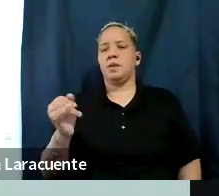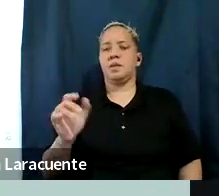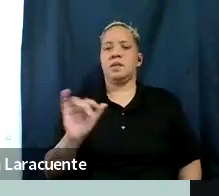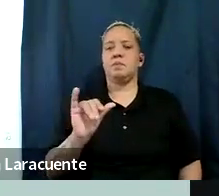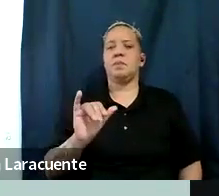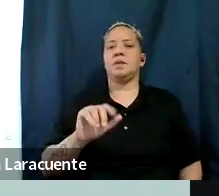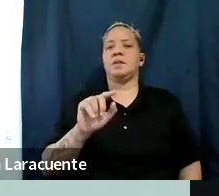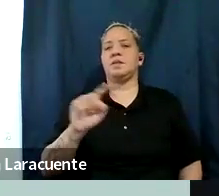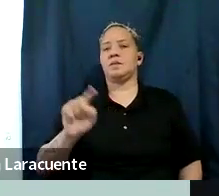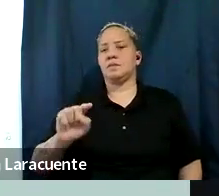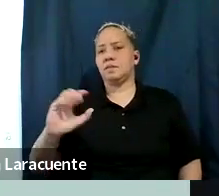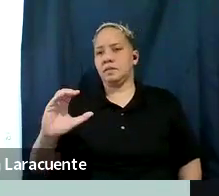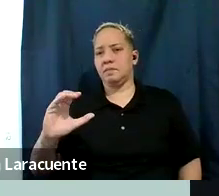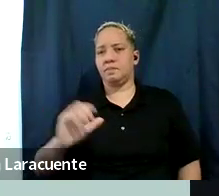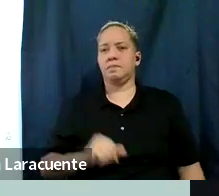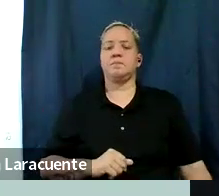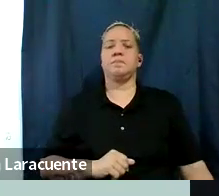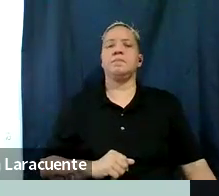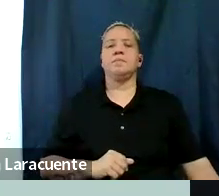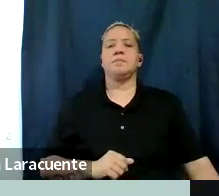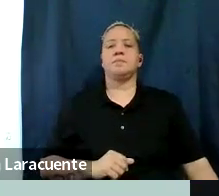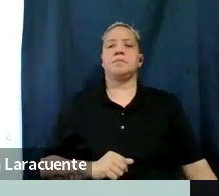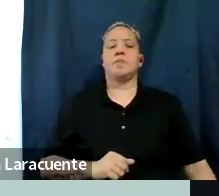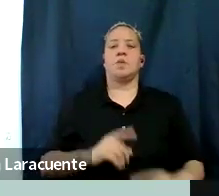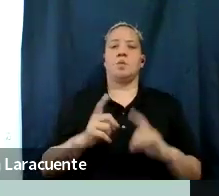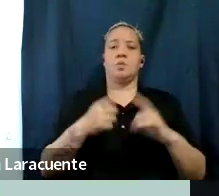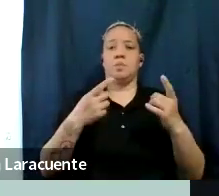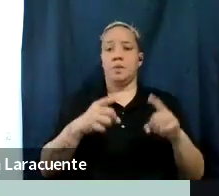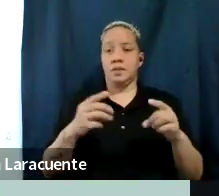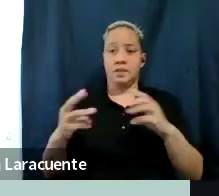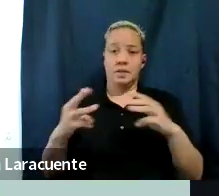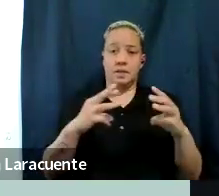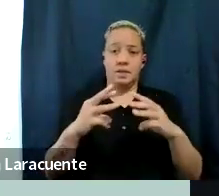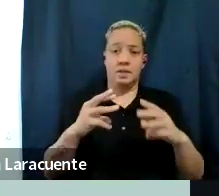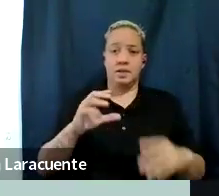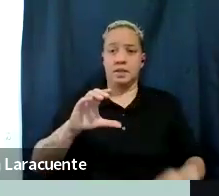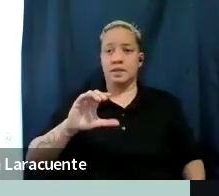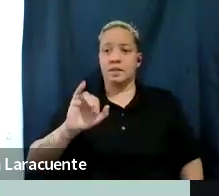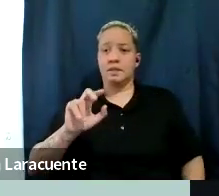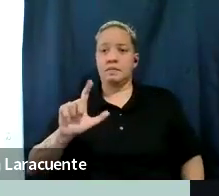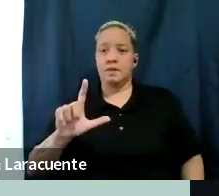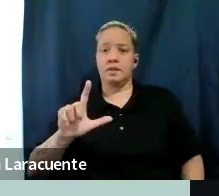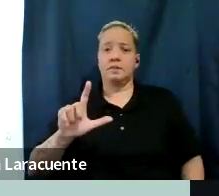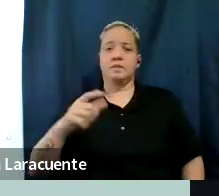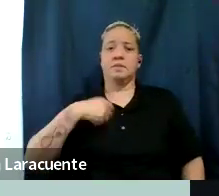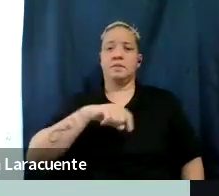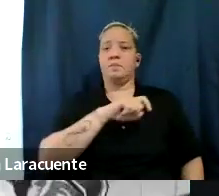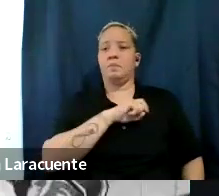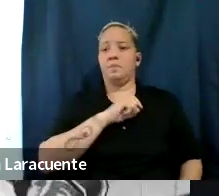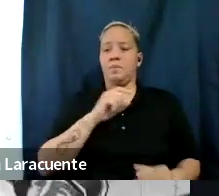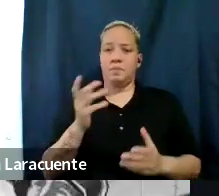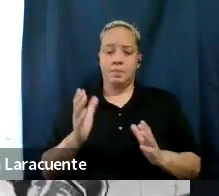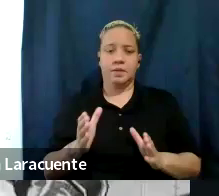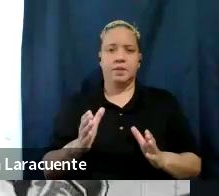Camprubí. Eh, Cuando estalla la Guerra Civil Española, aquí les he colocado en la presentación